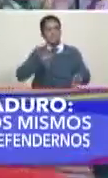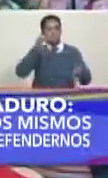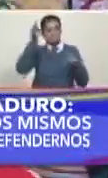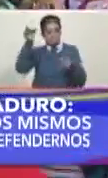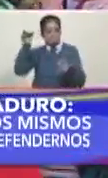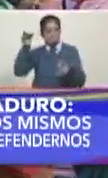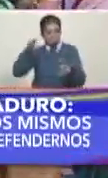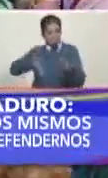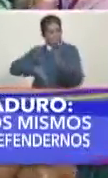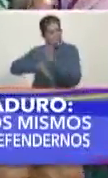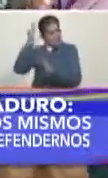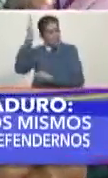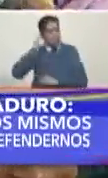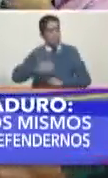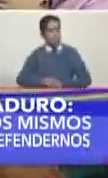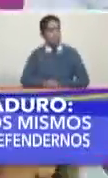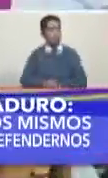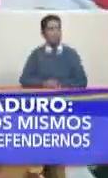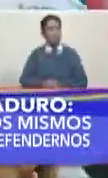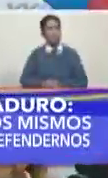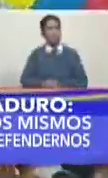llegamos.